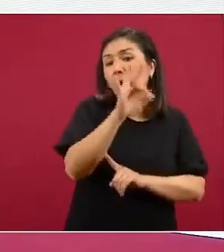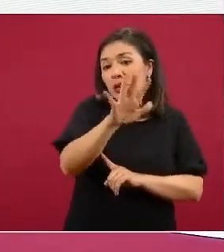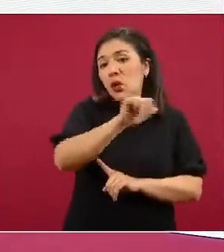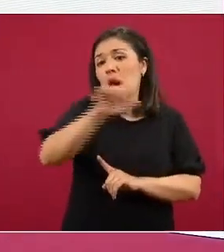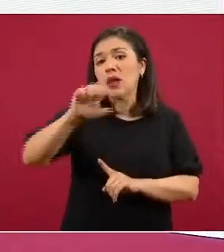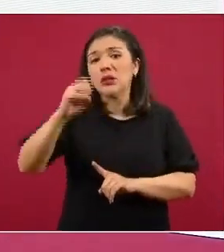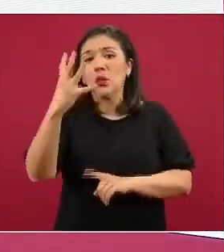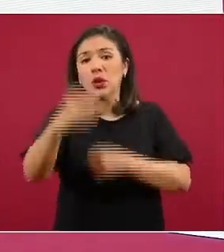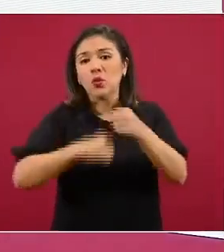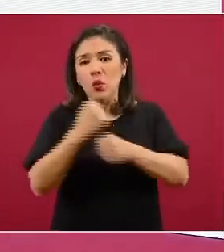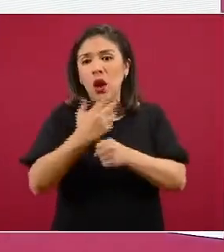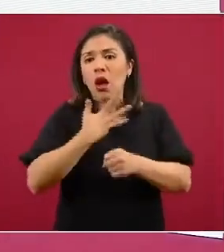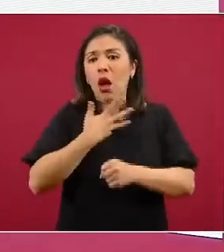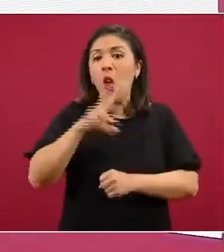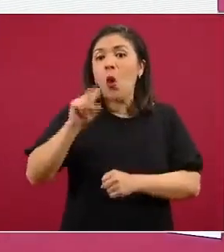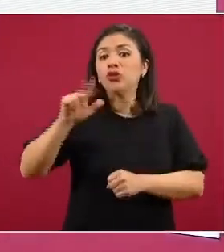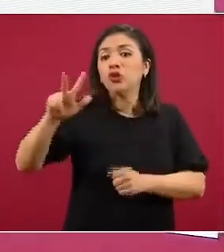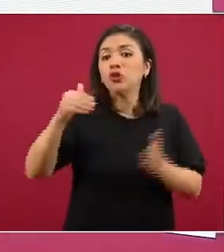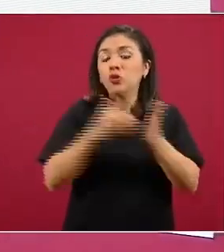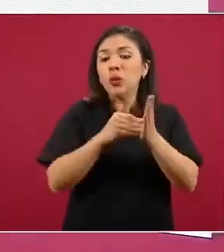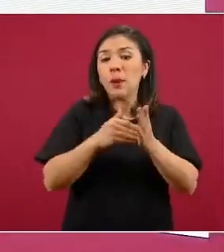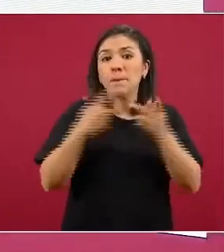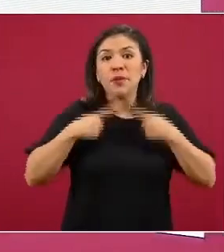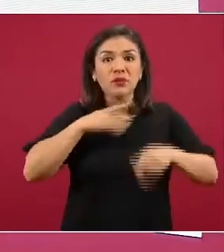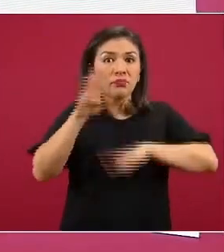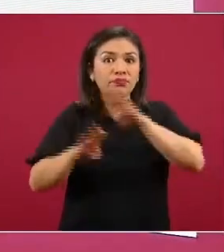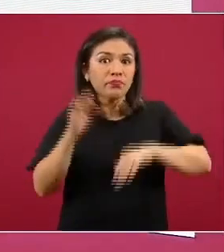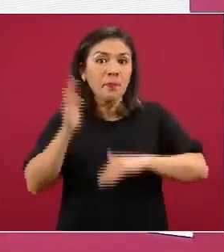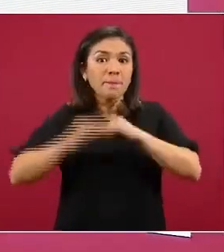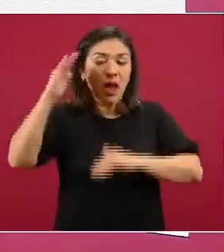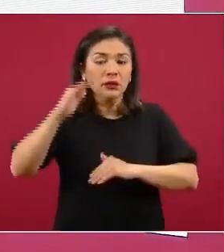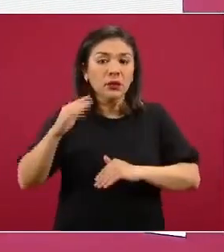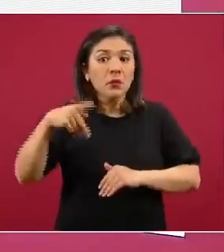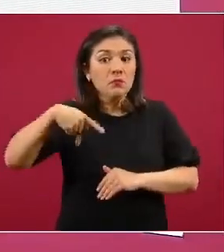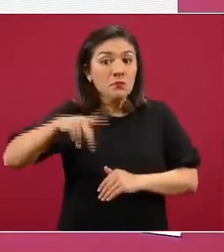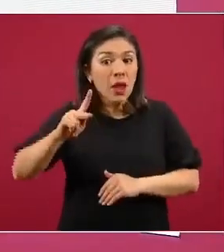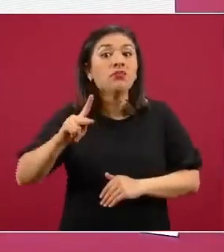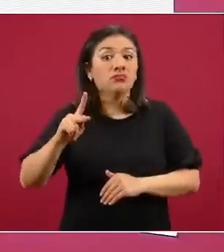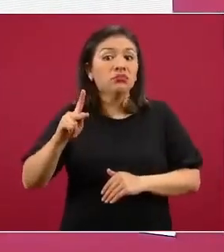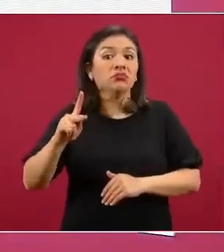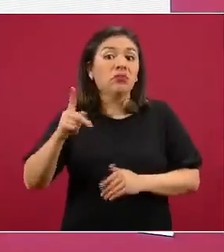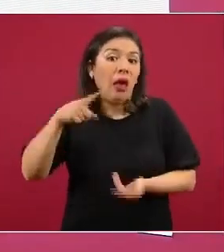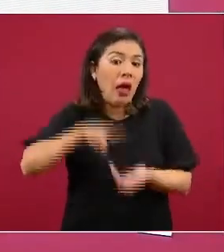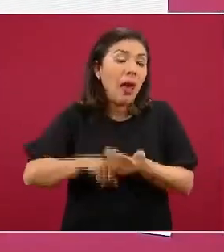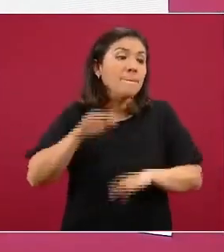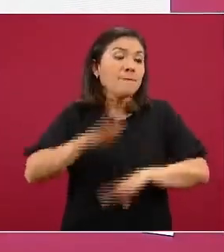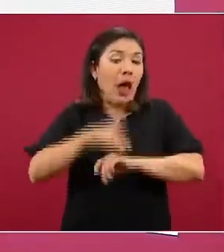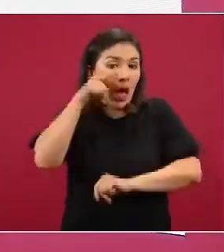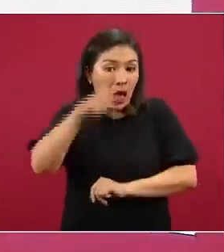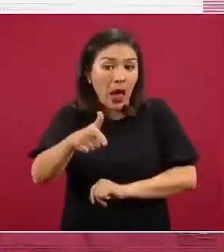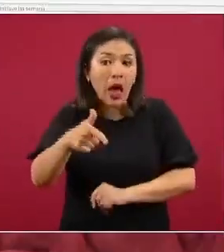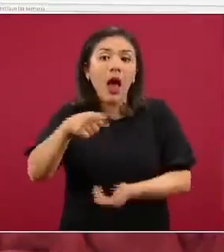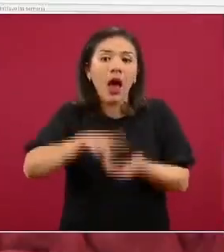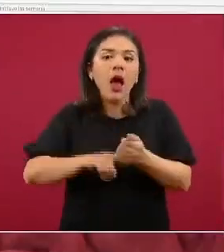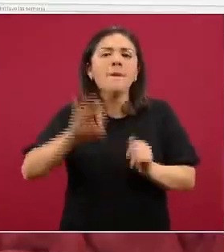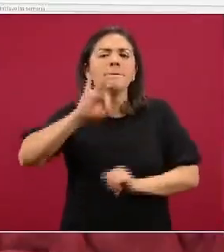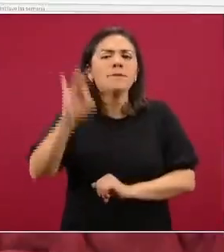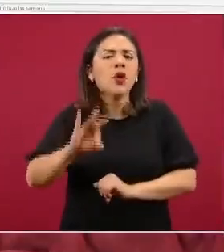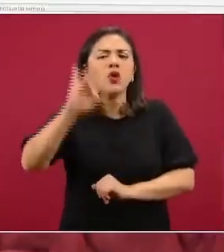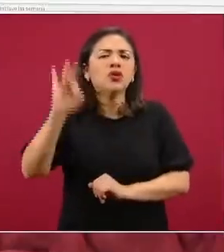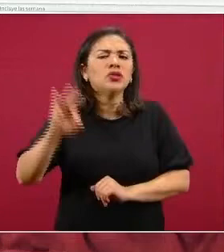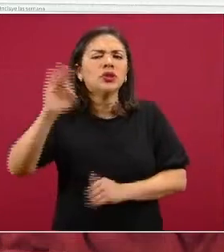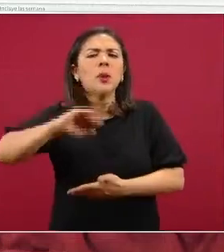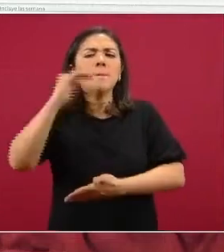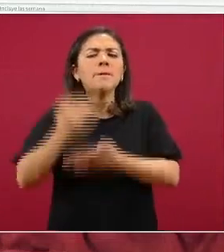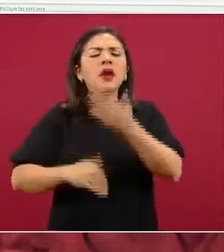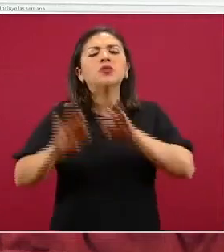años, 88,000 de estas defunciones de exceso, realmente hay un número absoluto mayor, pero reflejan un porcentaje menor, porque obviamente